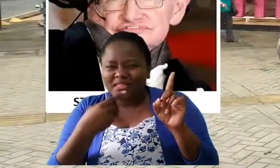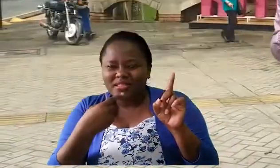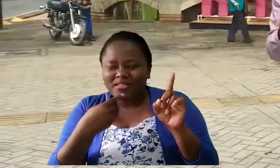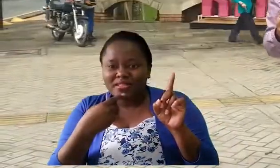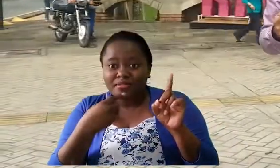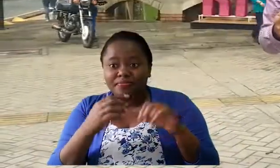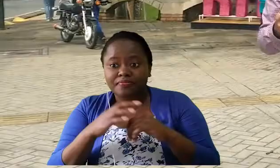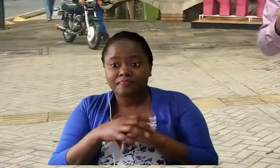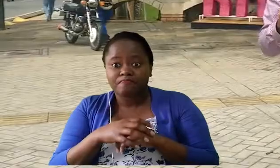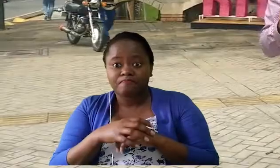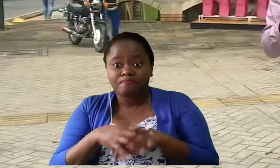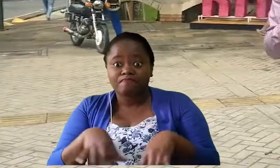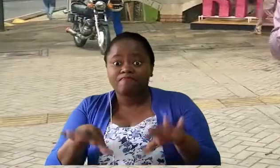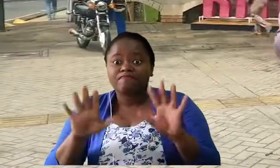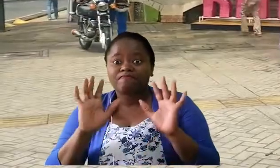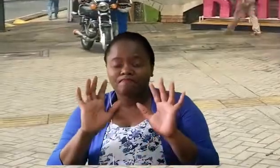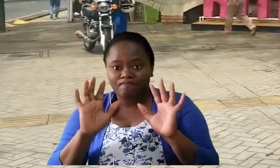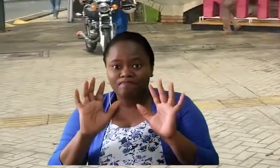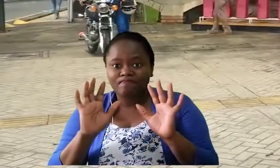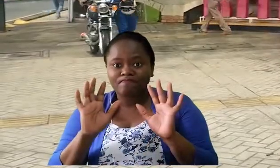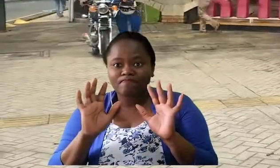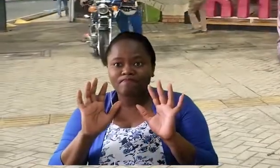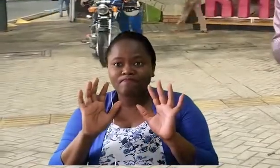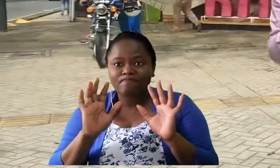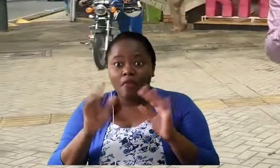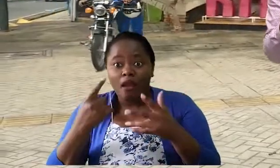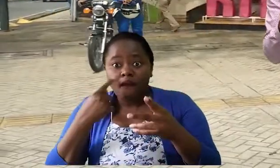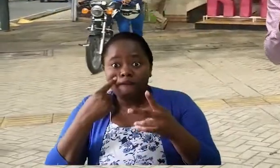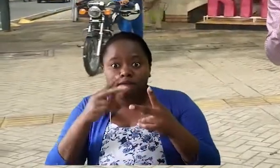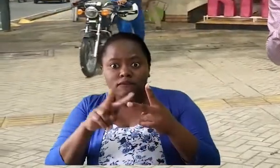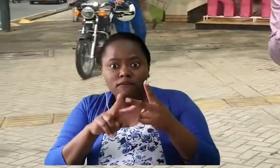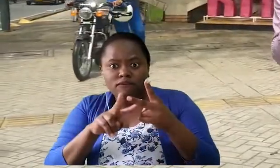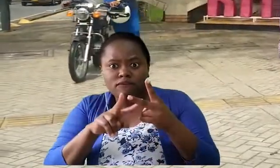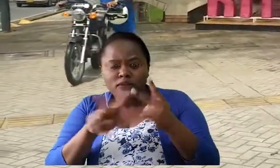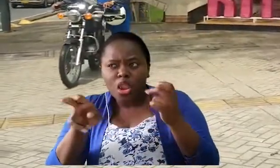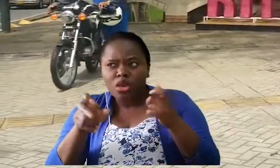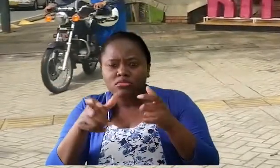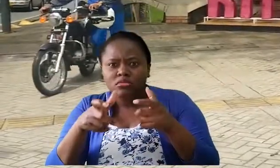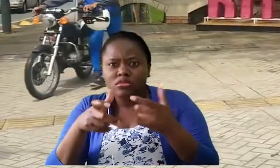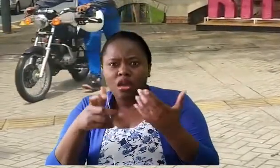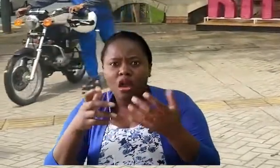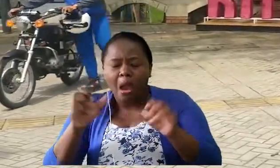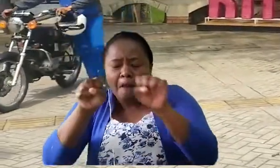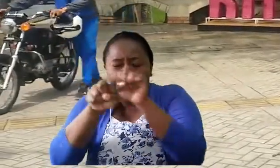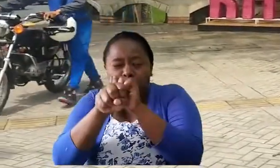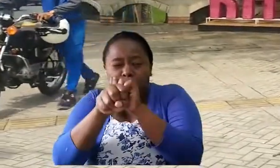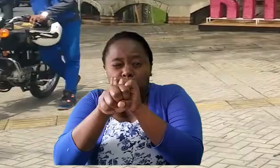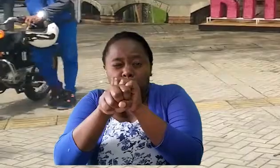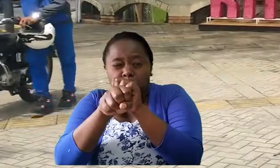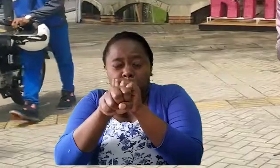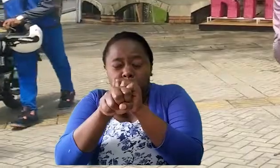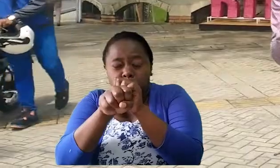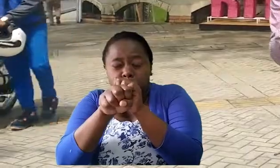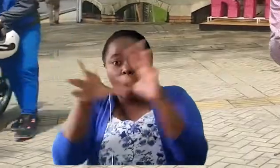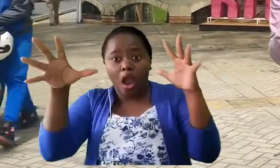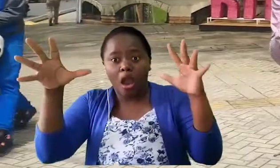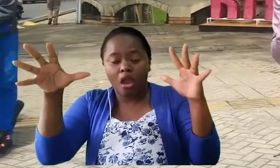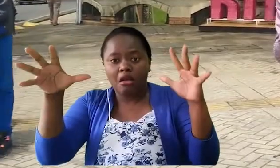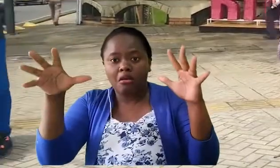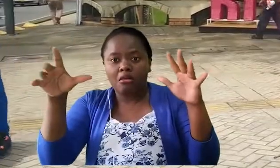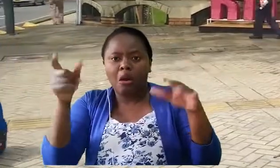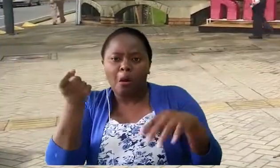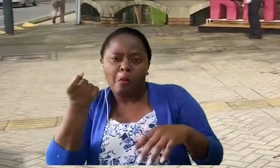expansión un segundo después del Big Bang hubiese sido menor incluso en una parte